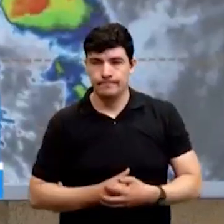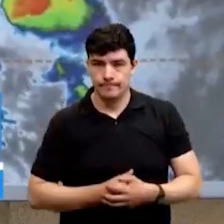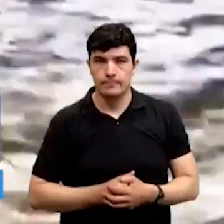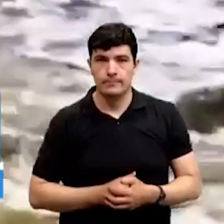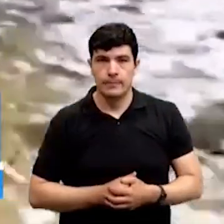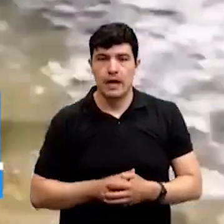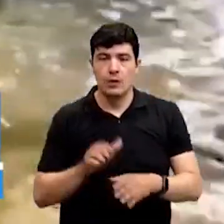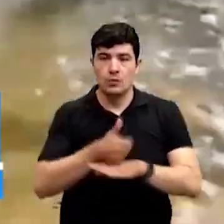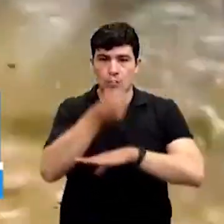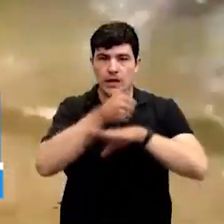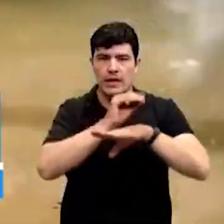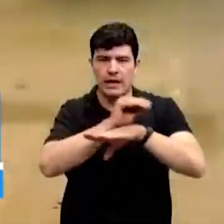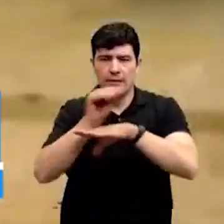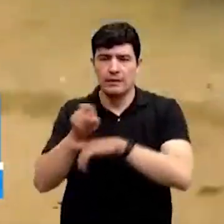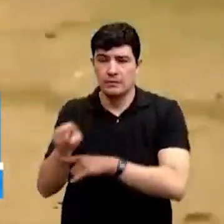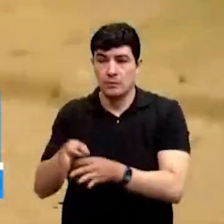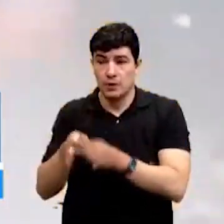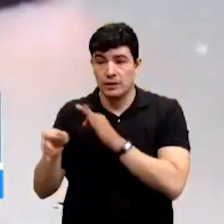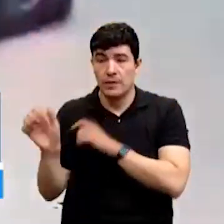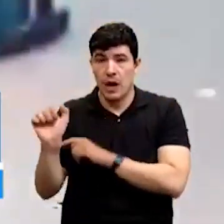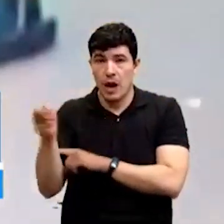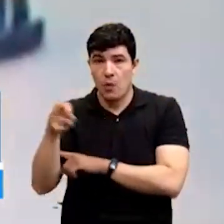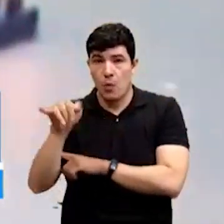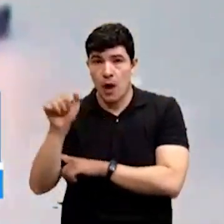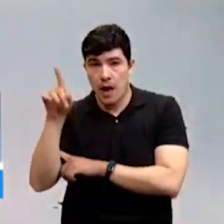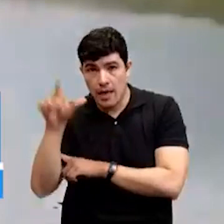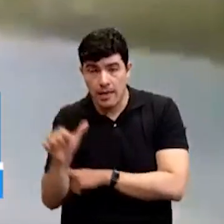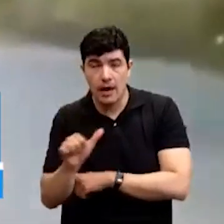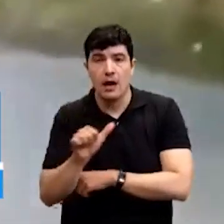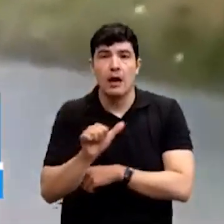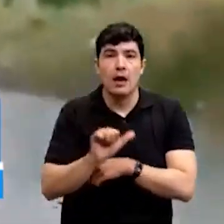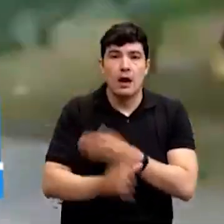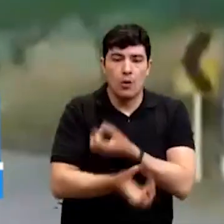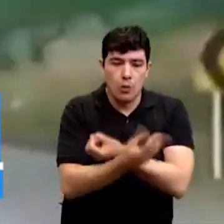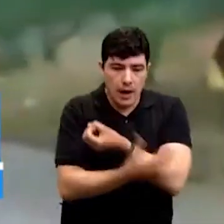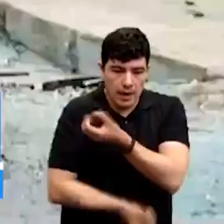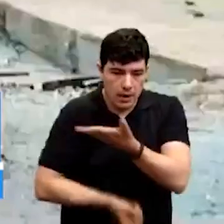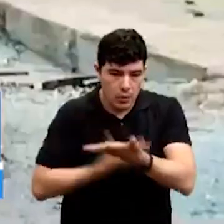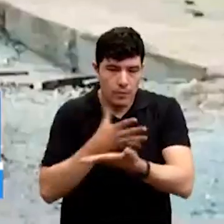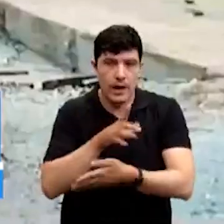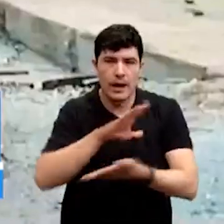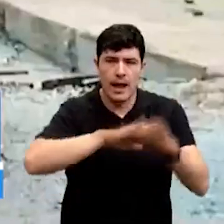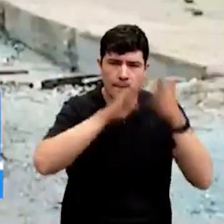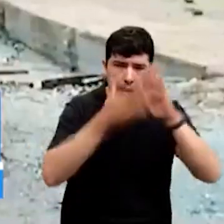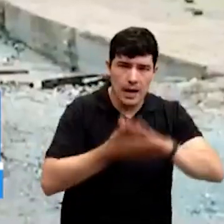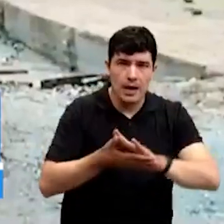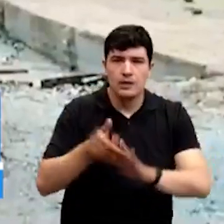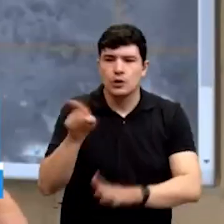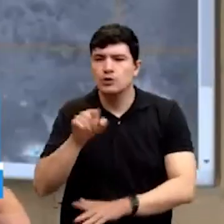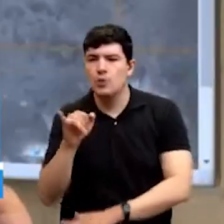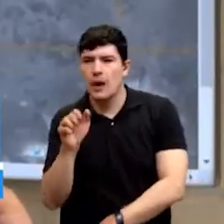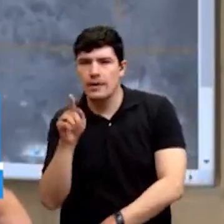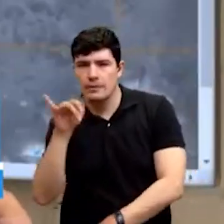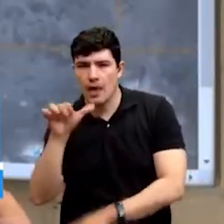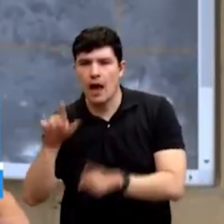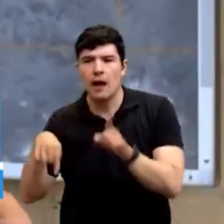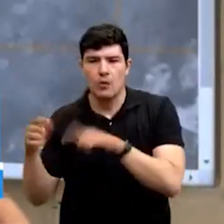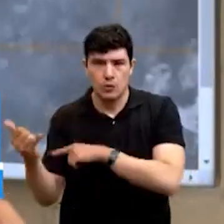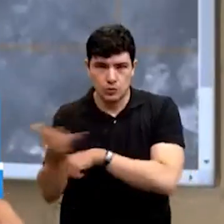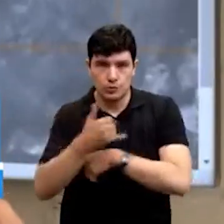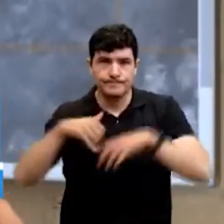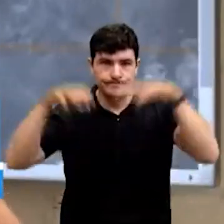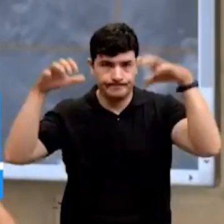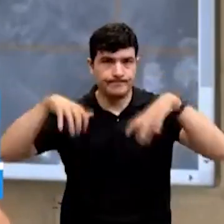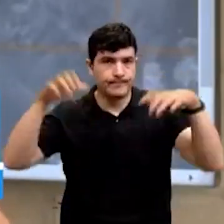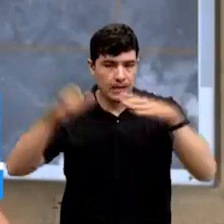de deslizamiento en los municipios de Aguada, Guacamayo, Guadalupe, La Paz, San Benito y Suaita. En la medida en que se sigan